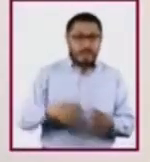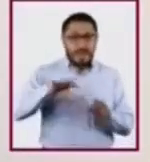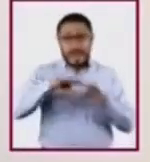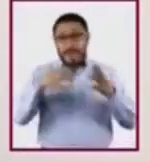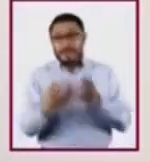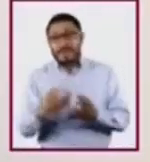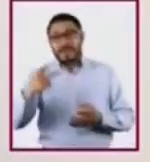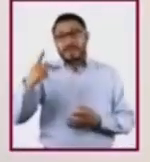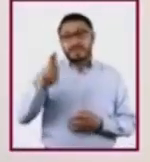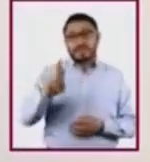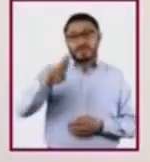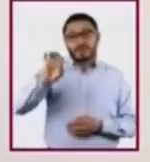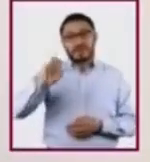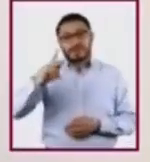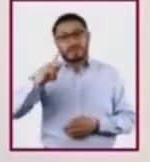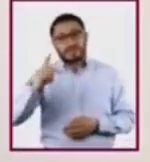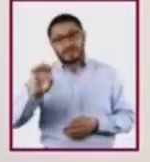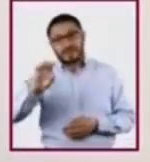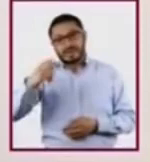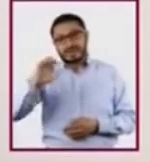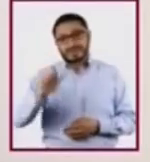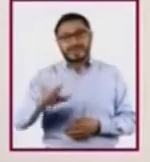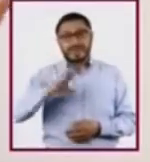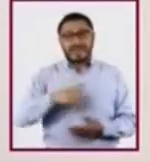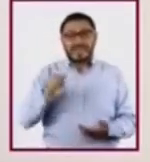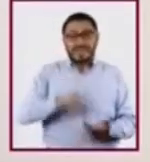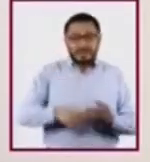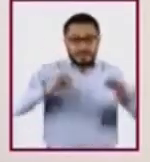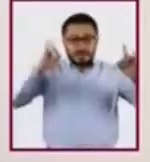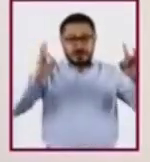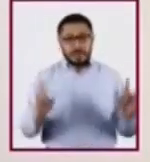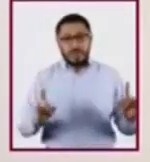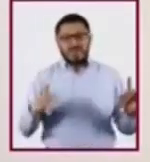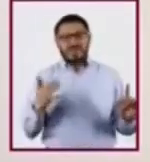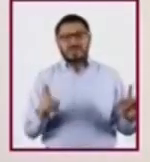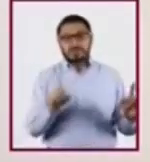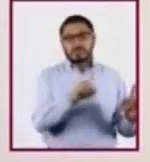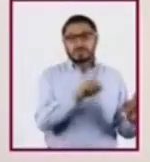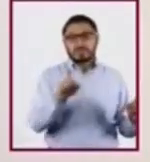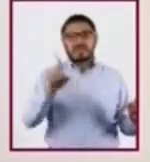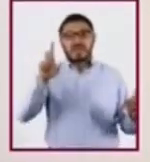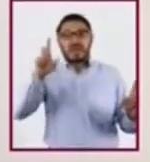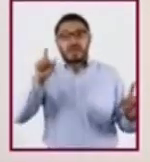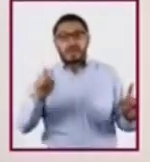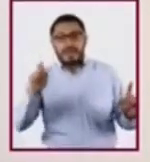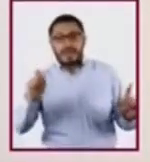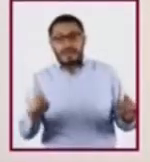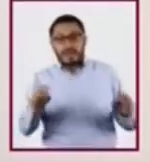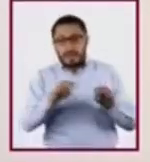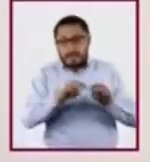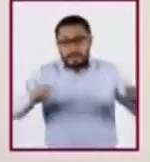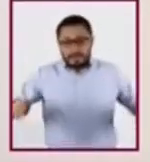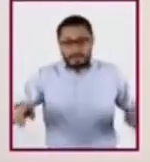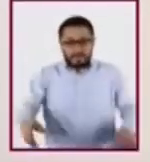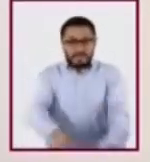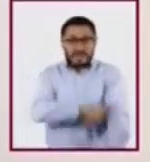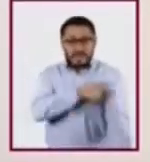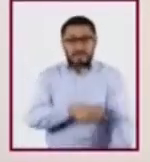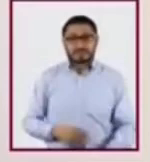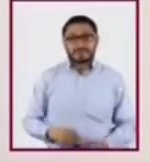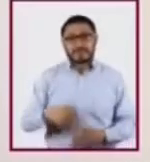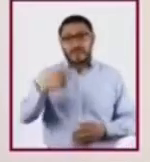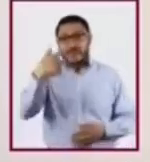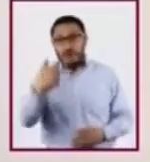purépecha se juega en una cancha que mide unos 120 metros de largo por 8 metros de ancho, donde